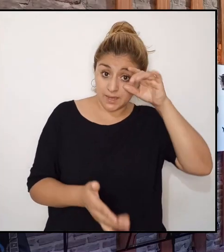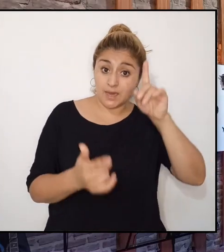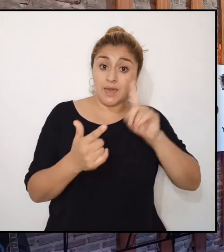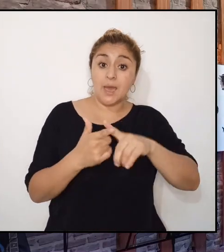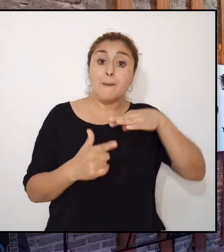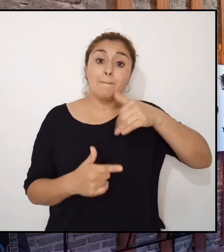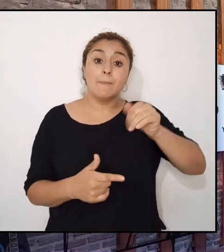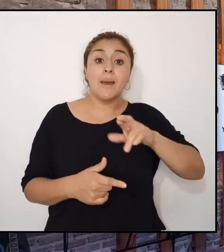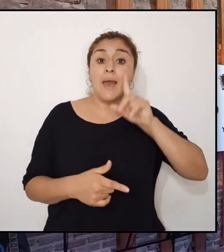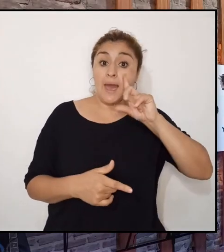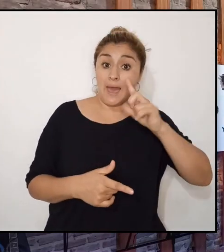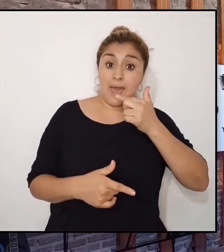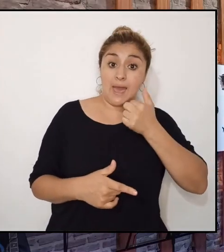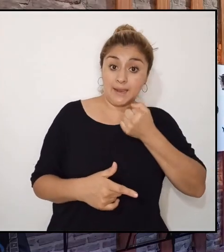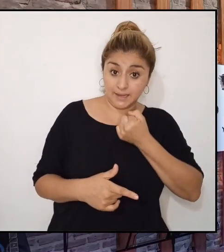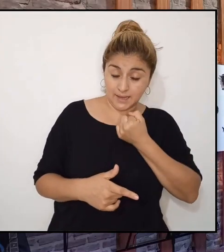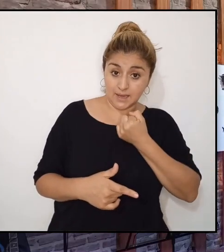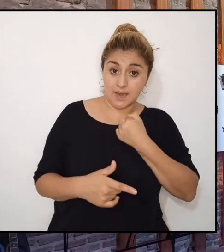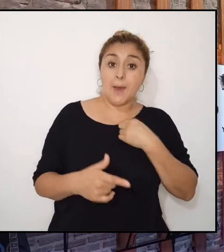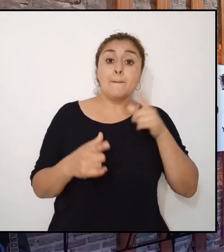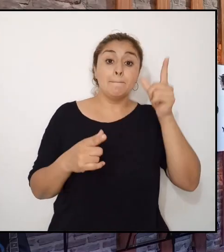sí,